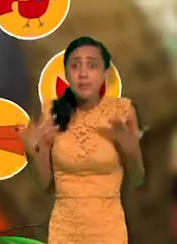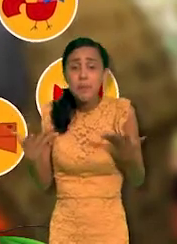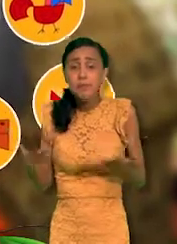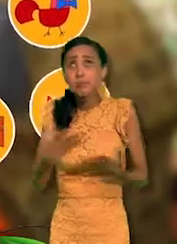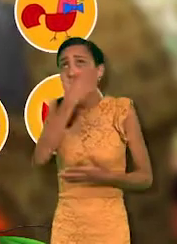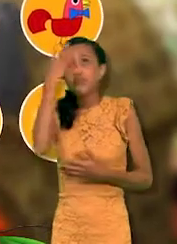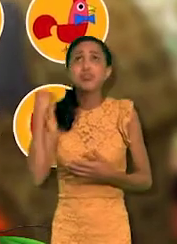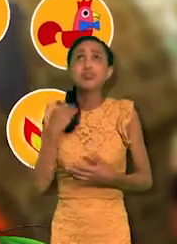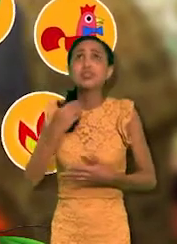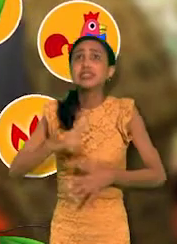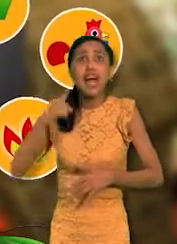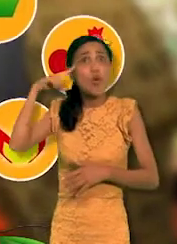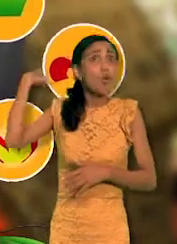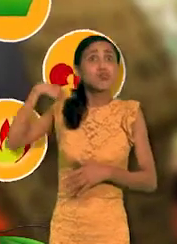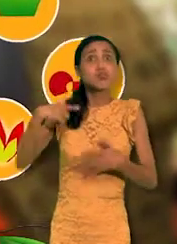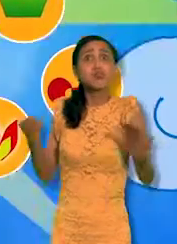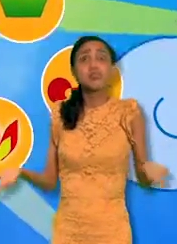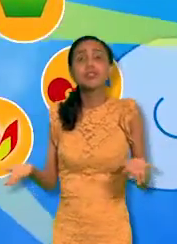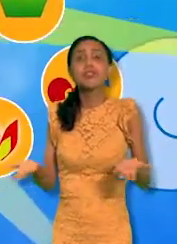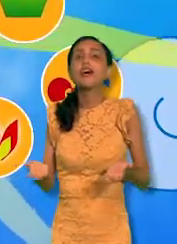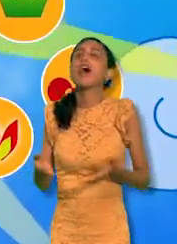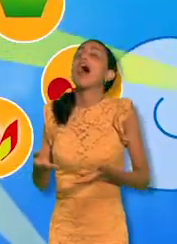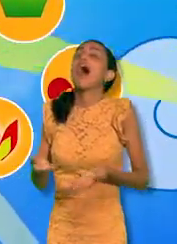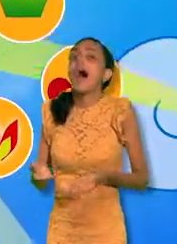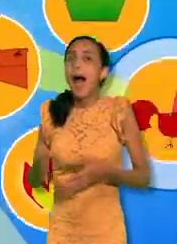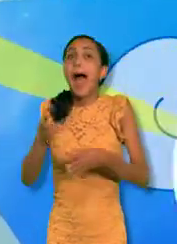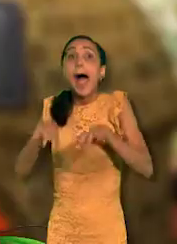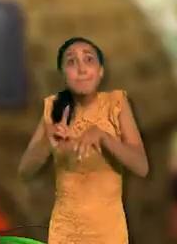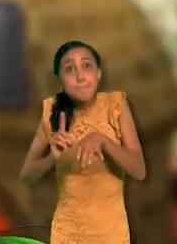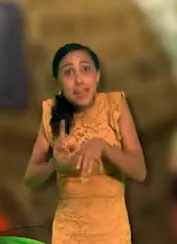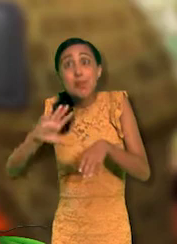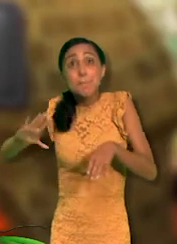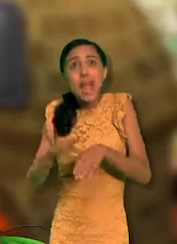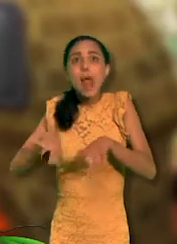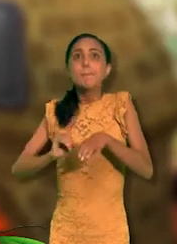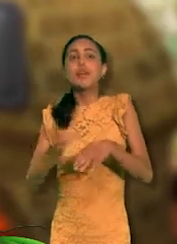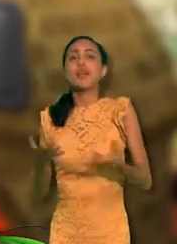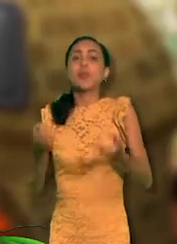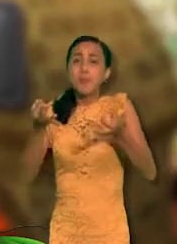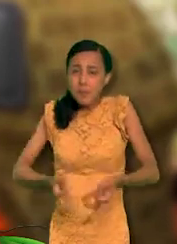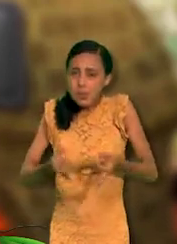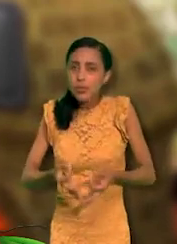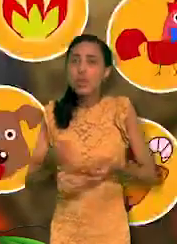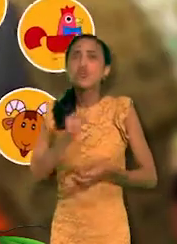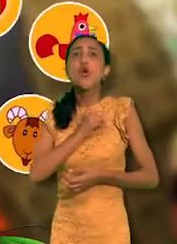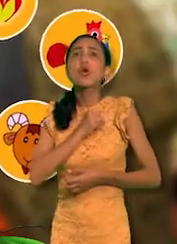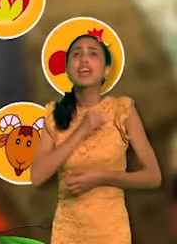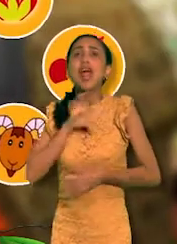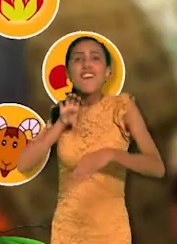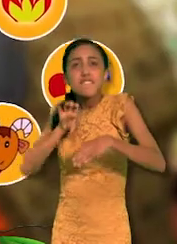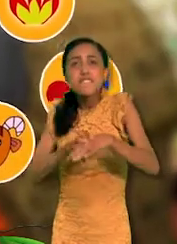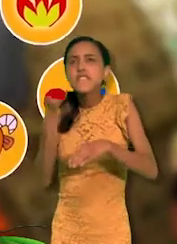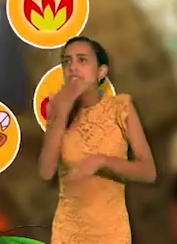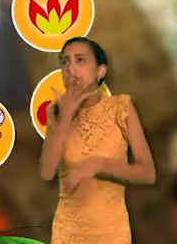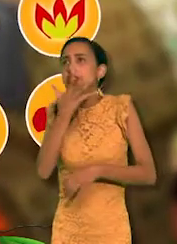que me pasa? ¡Me sacan de quicio! ¡Al perro! ¡El santo! ¡Al perro! ¡Wow, wow! ¡Que no quiere morder